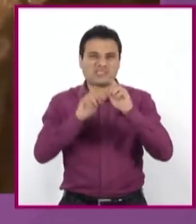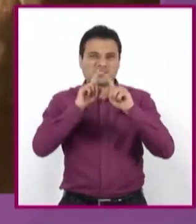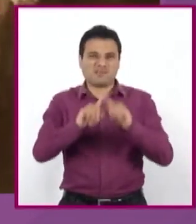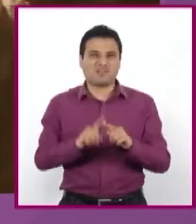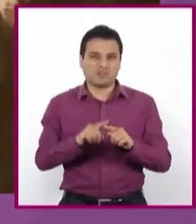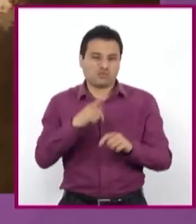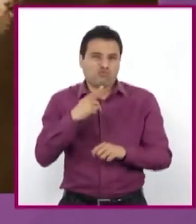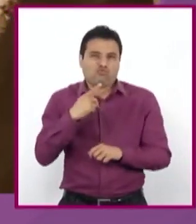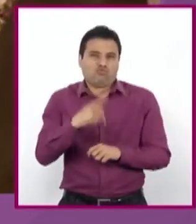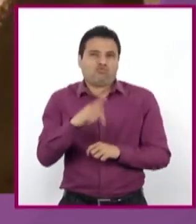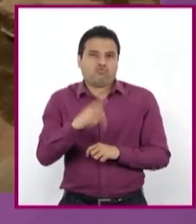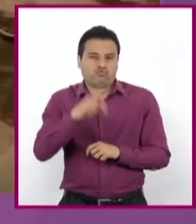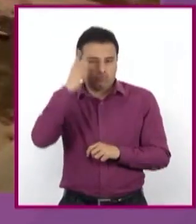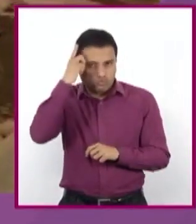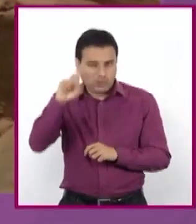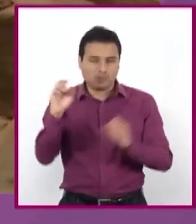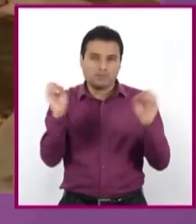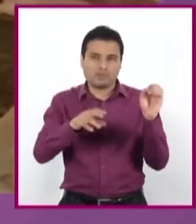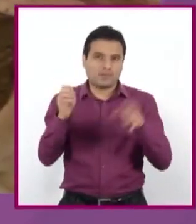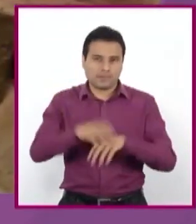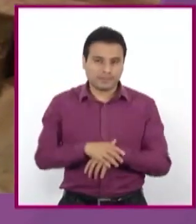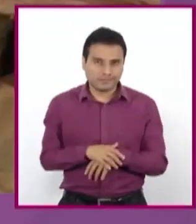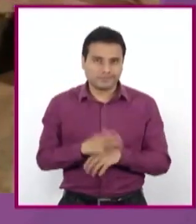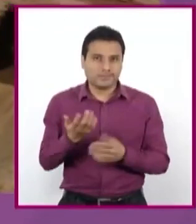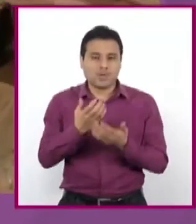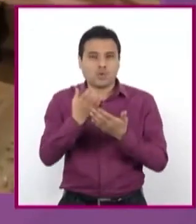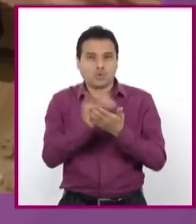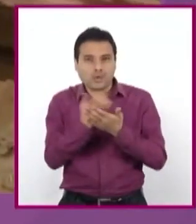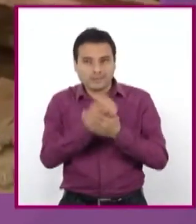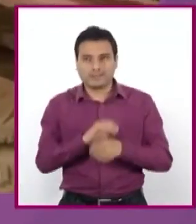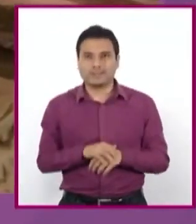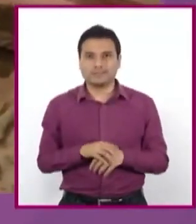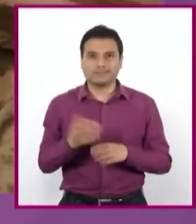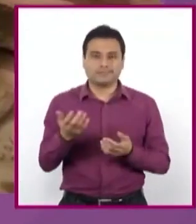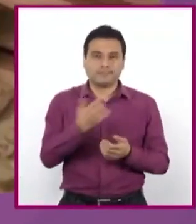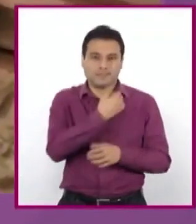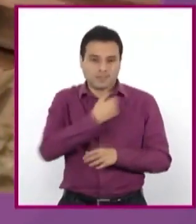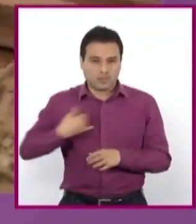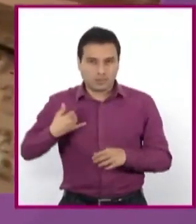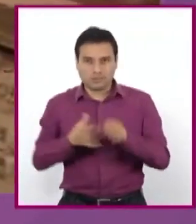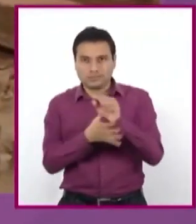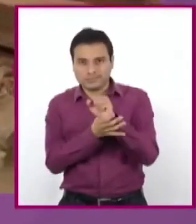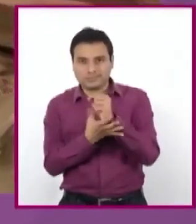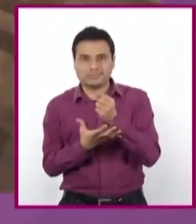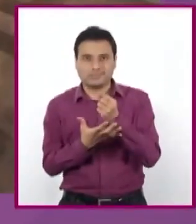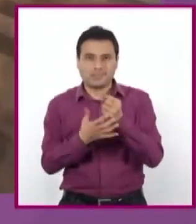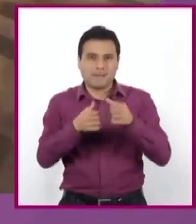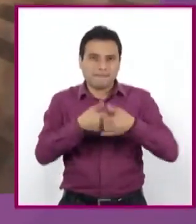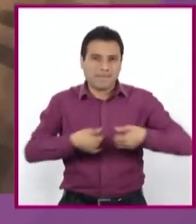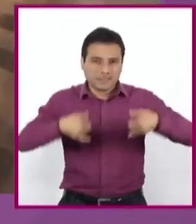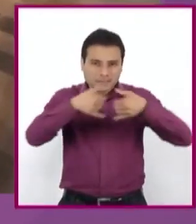objetos personales como sartales de cuentas, adornos de concha y vasijas.